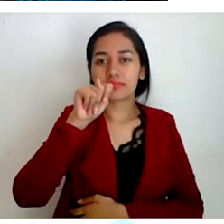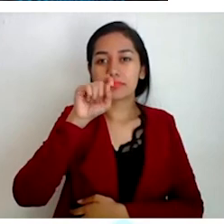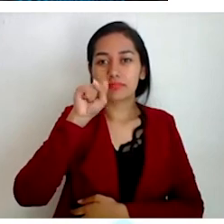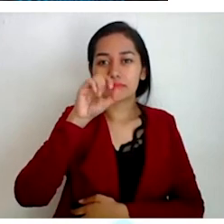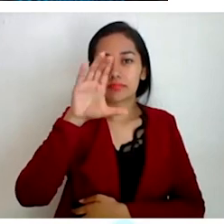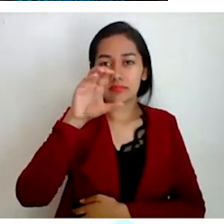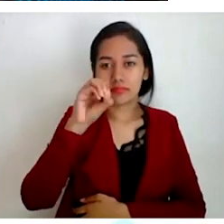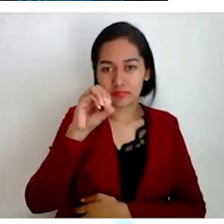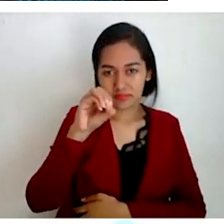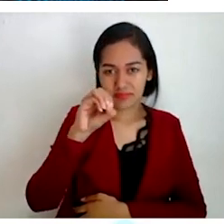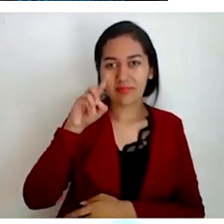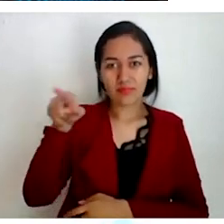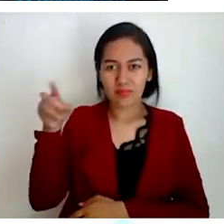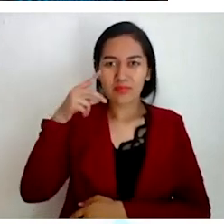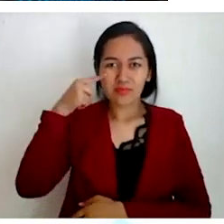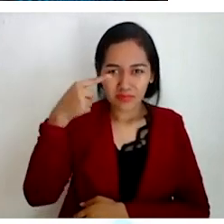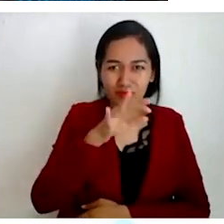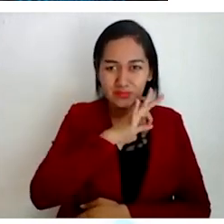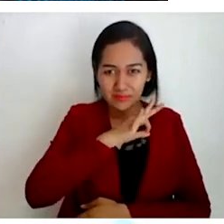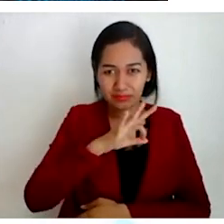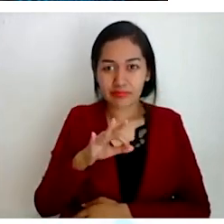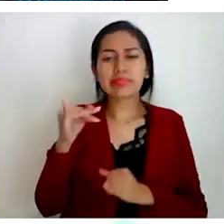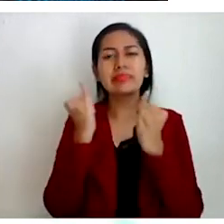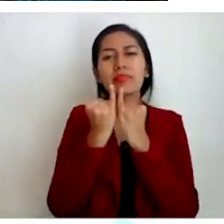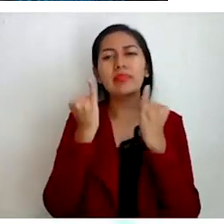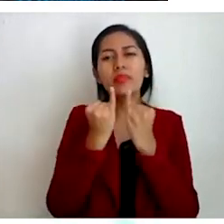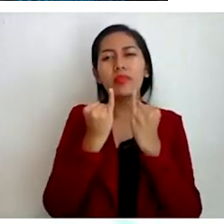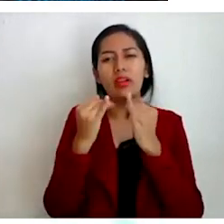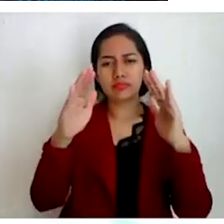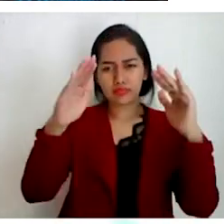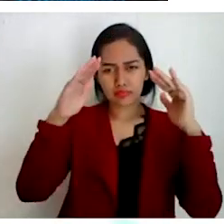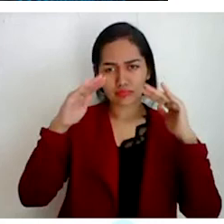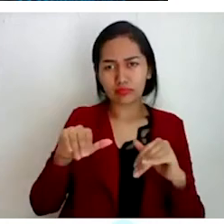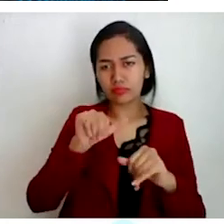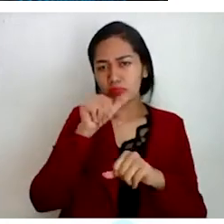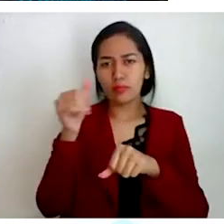Psicosis, con el compositor Steiner, utiliza